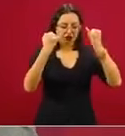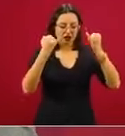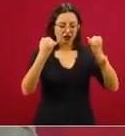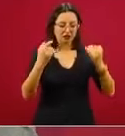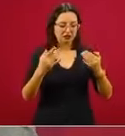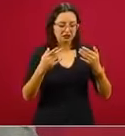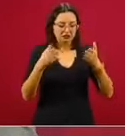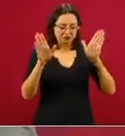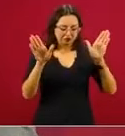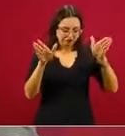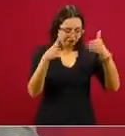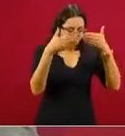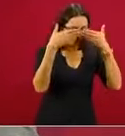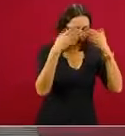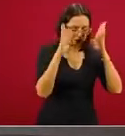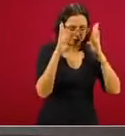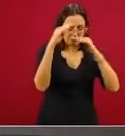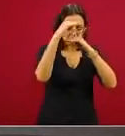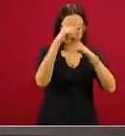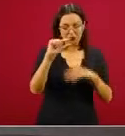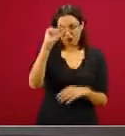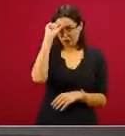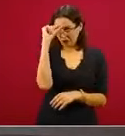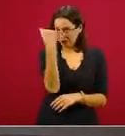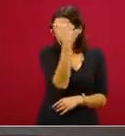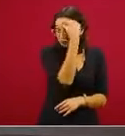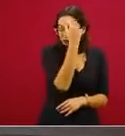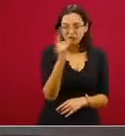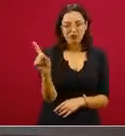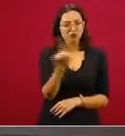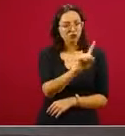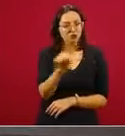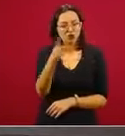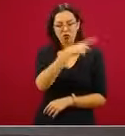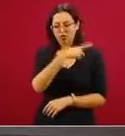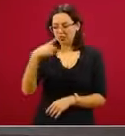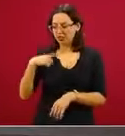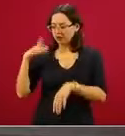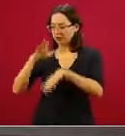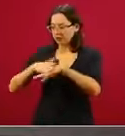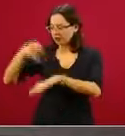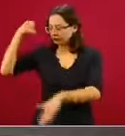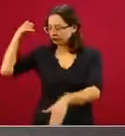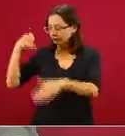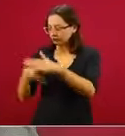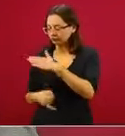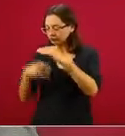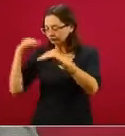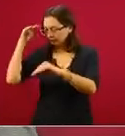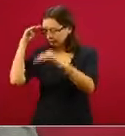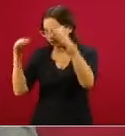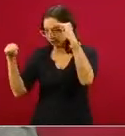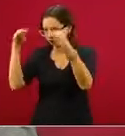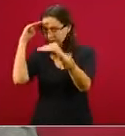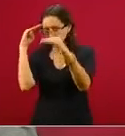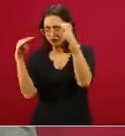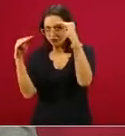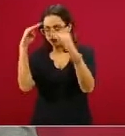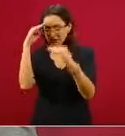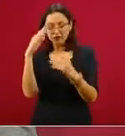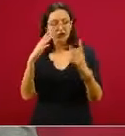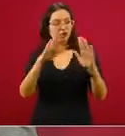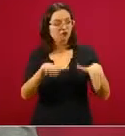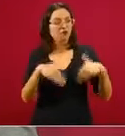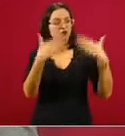racional de los datos, haciendo a un lado, cosa no fácil, los engañosos ganchos del